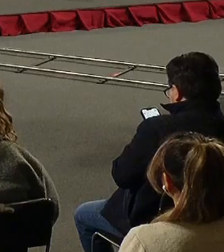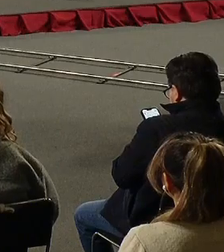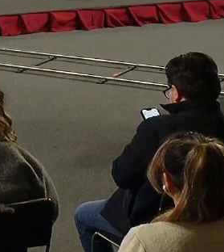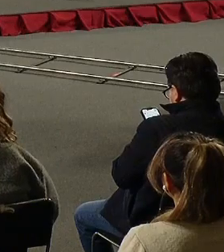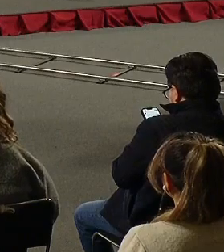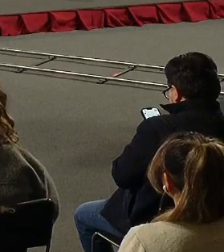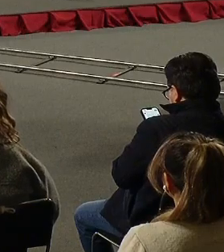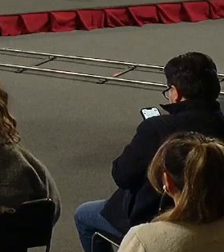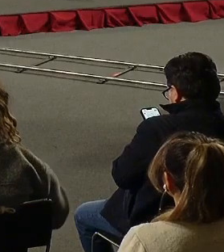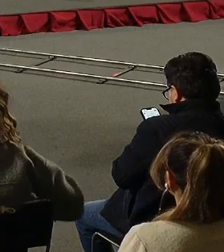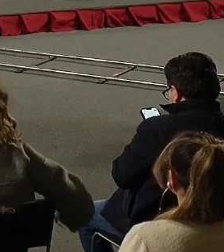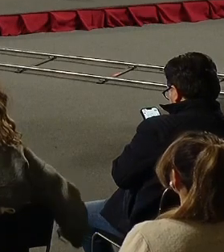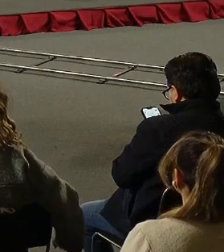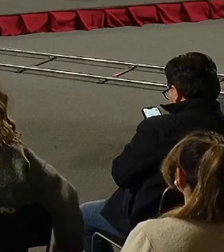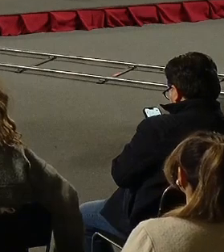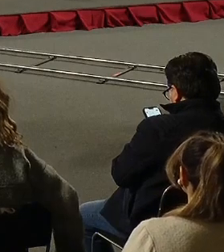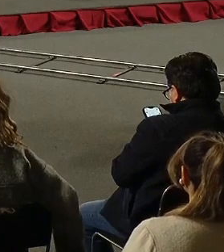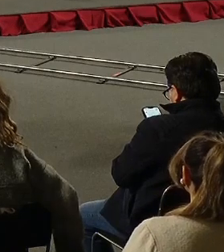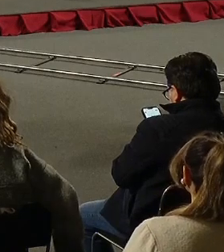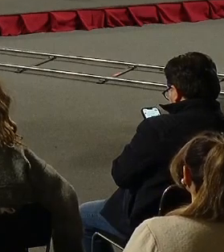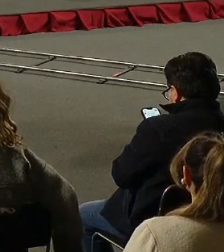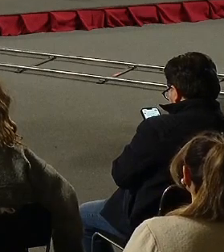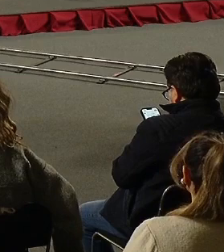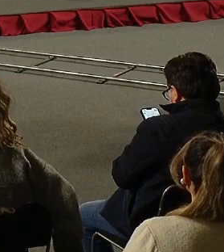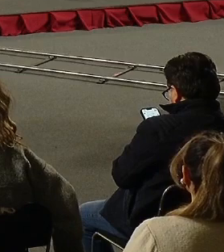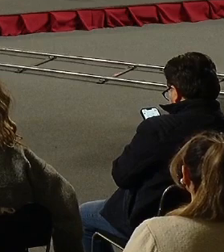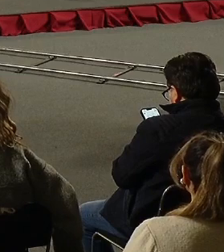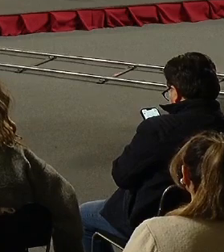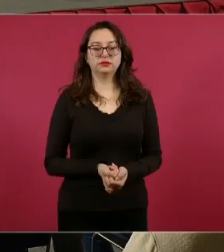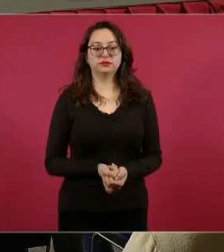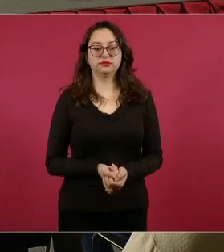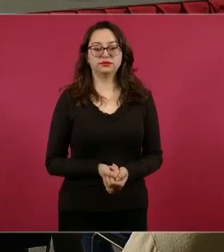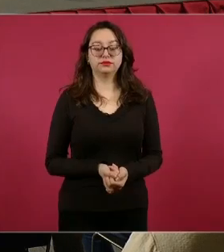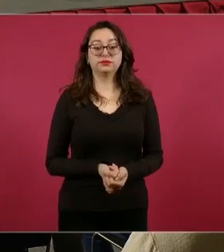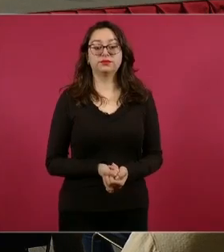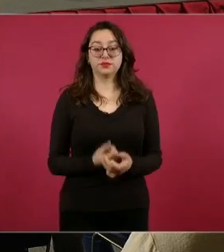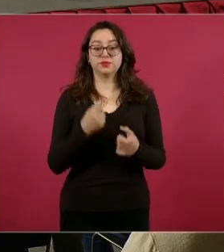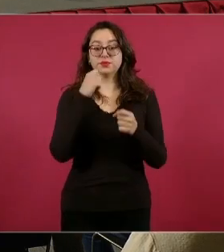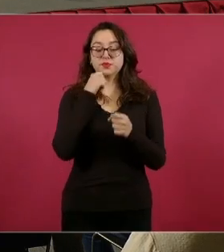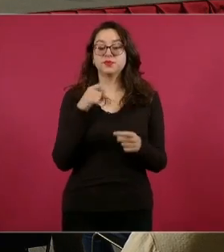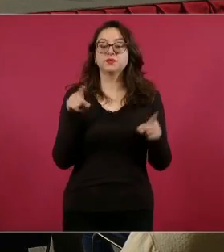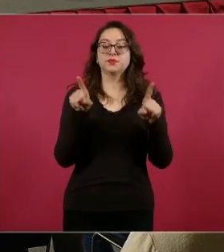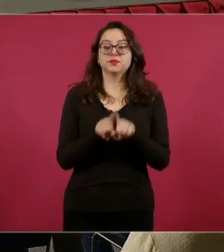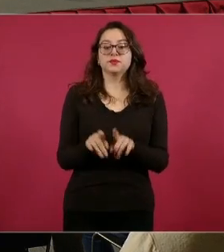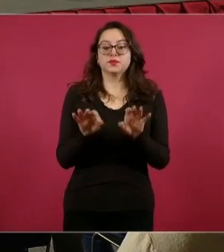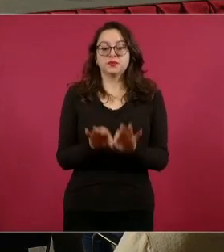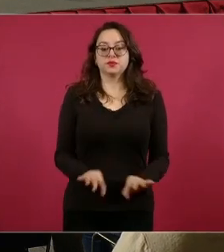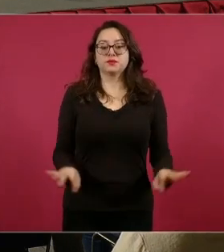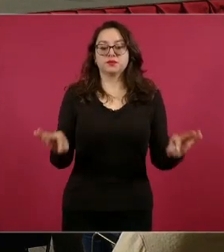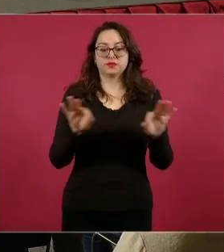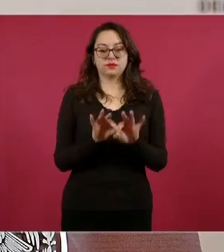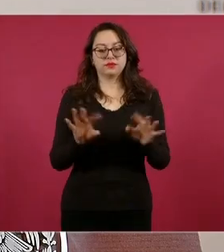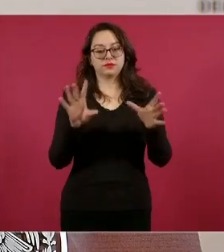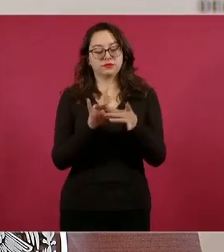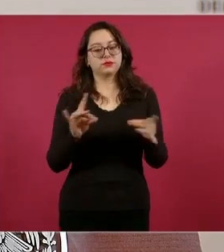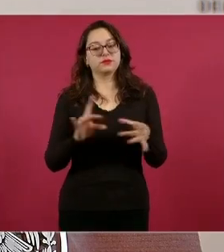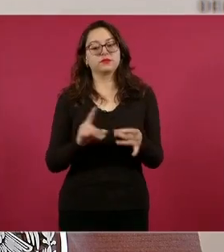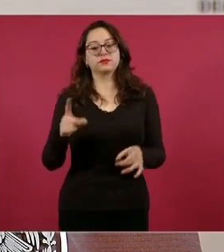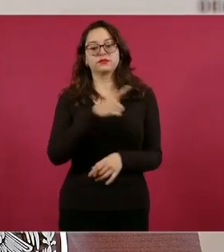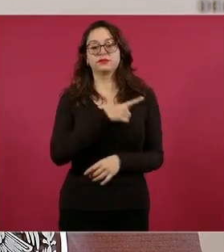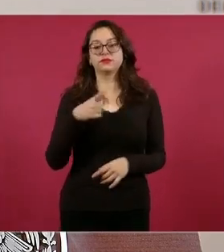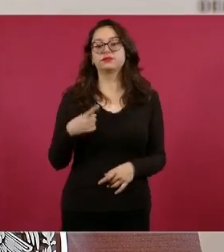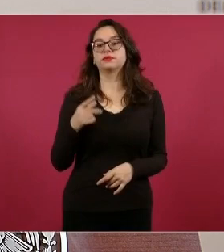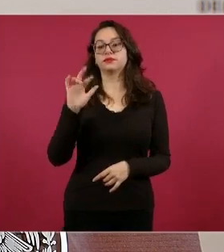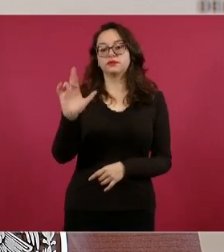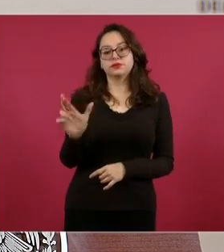la ley. Siguiente, por favor. Quisiera también tomar un par de minutos de ustedes para recordar que las estrategias de